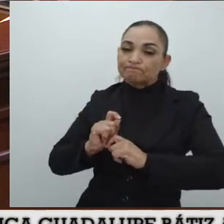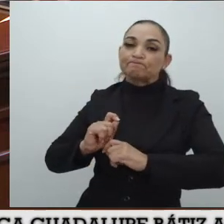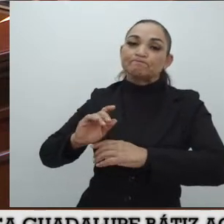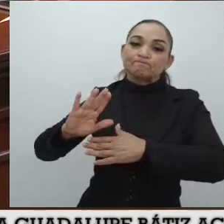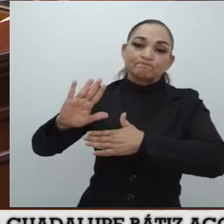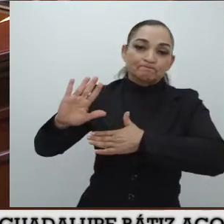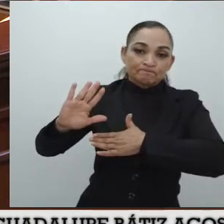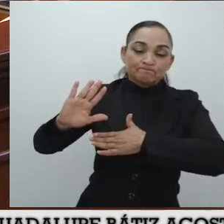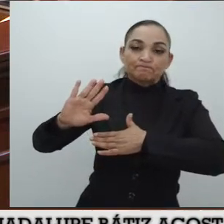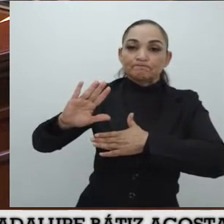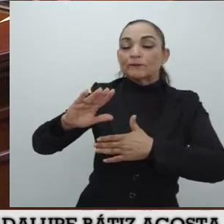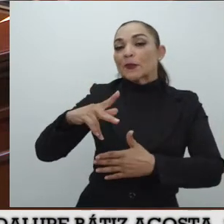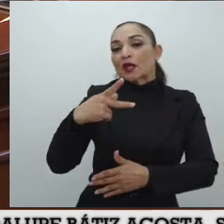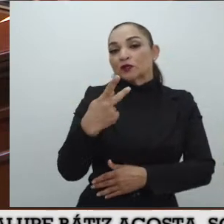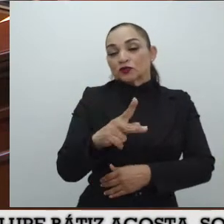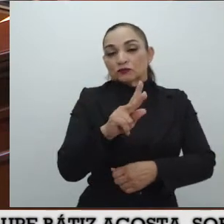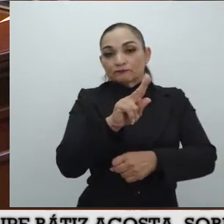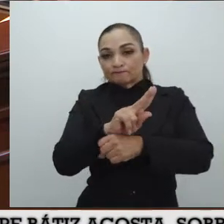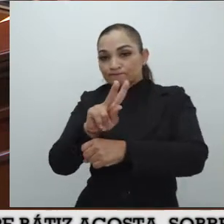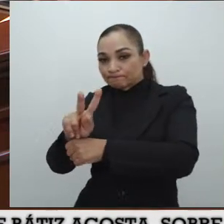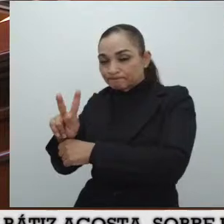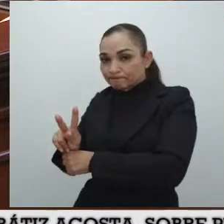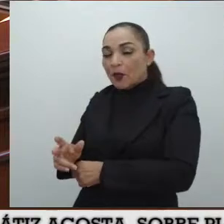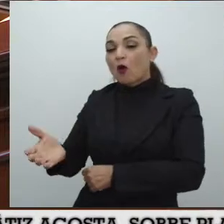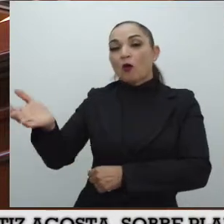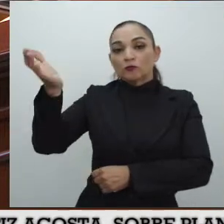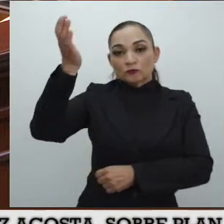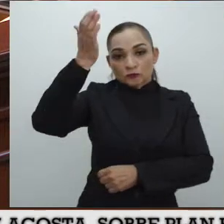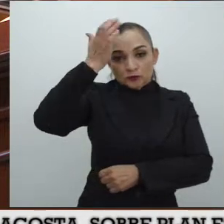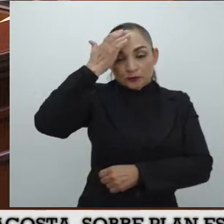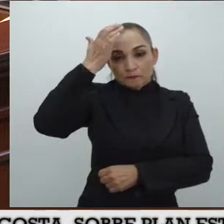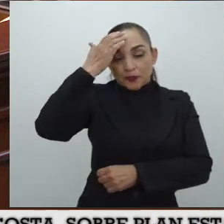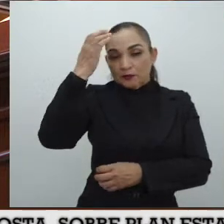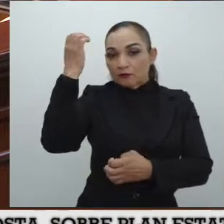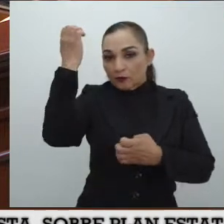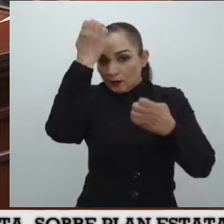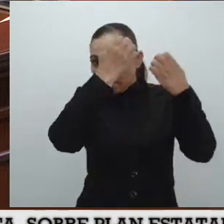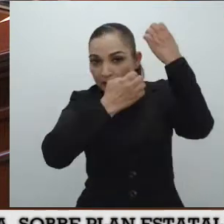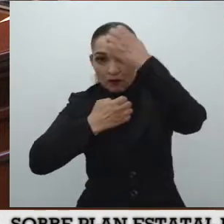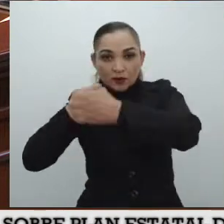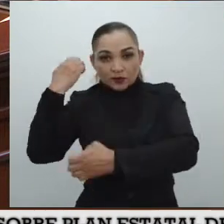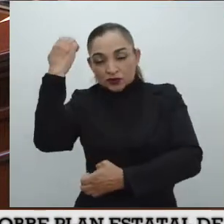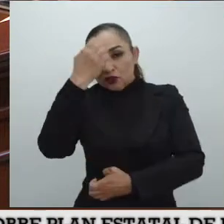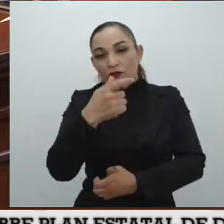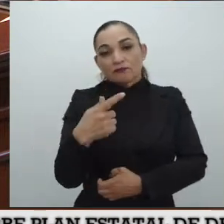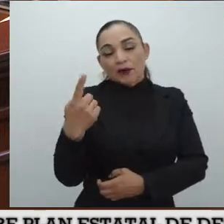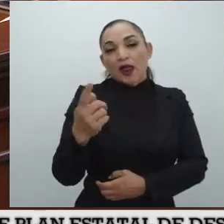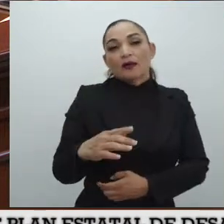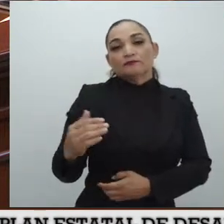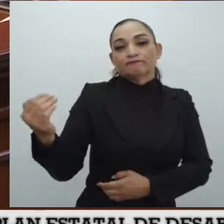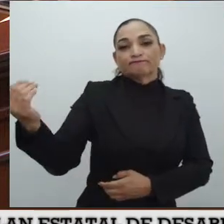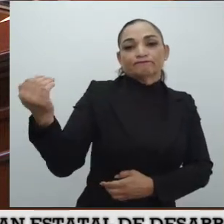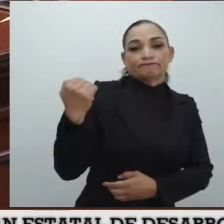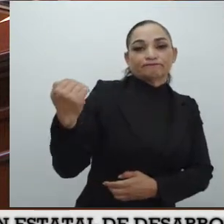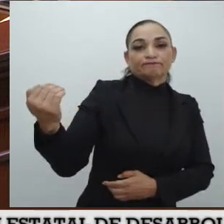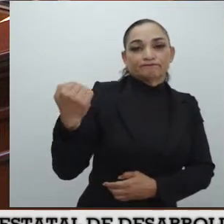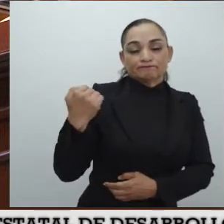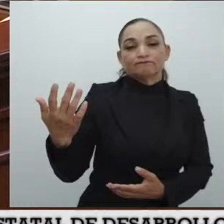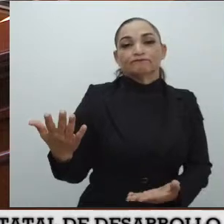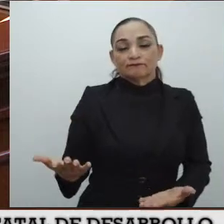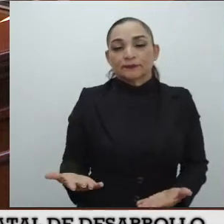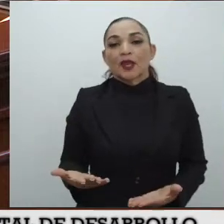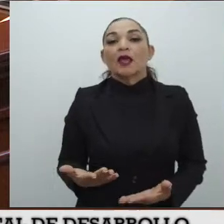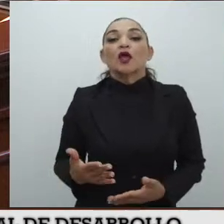su observación, conocimiento y evaluación que se nos demanda. Y